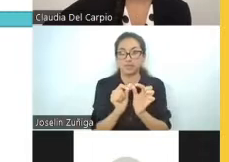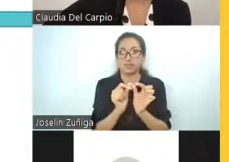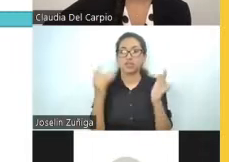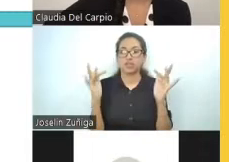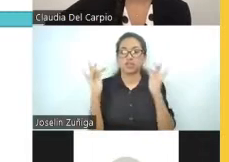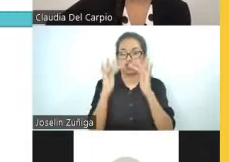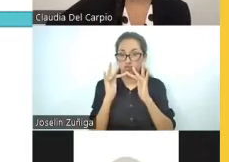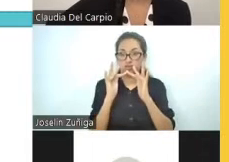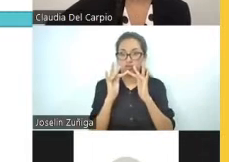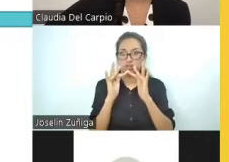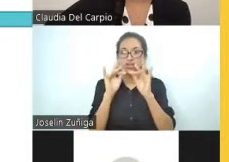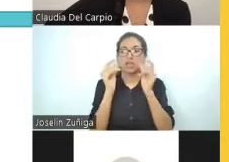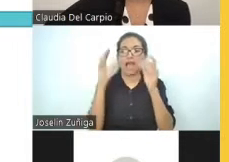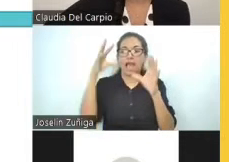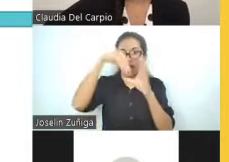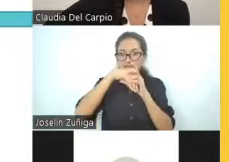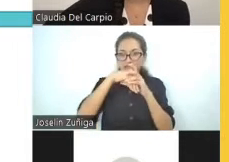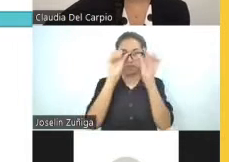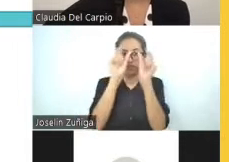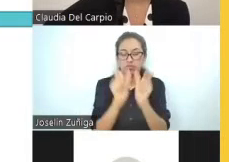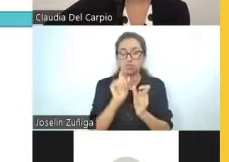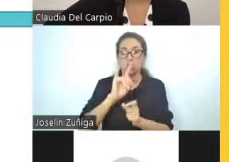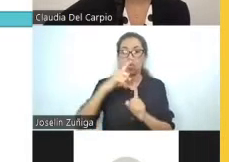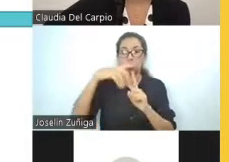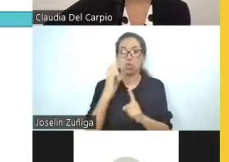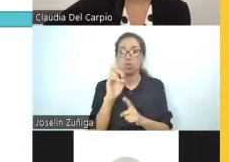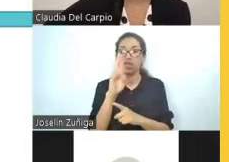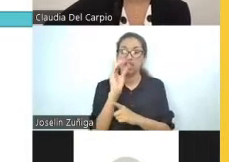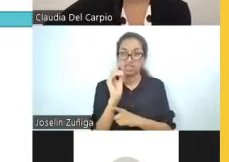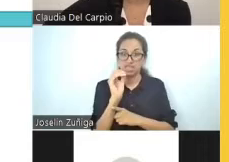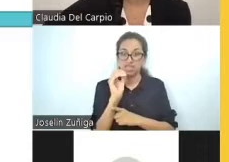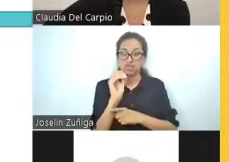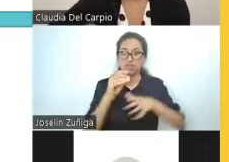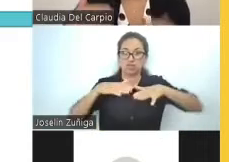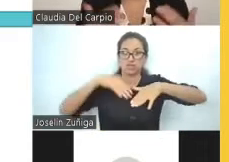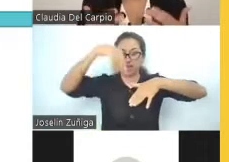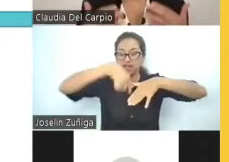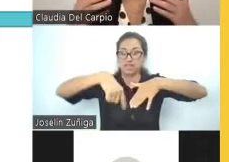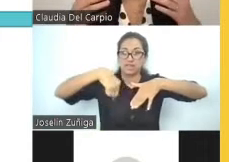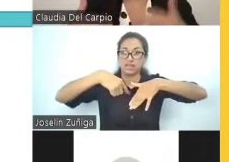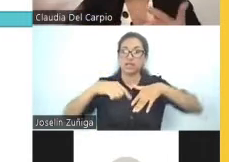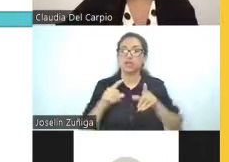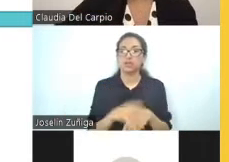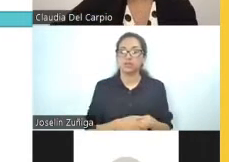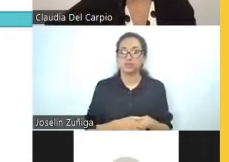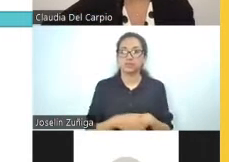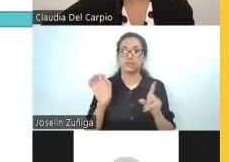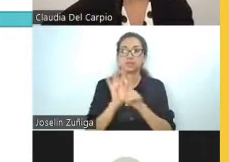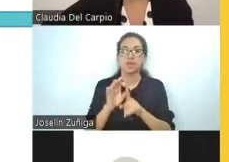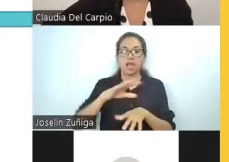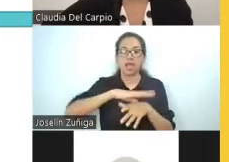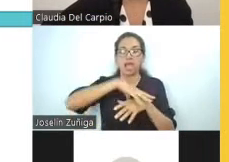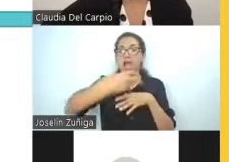los genitales internos, que son el útero, a través del cervix, que es su porción más distal, con el ambiente o la